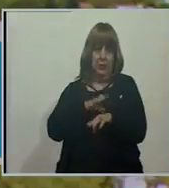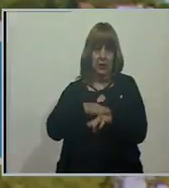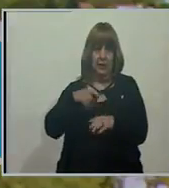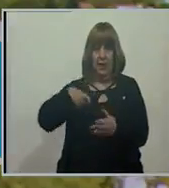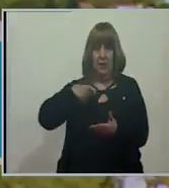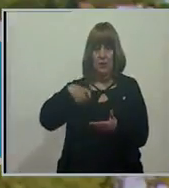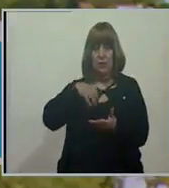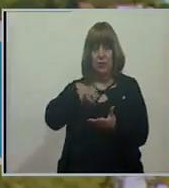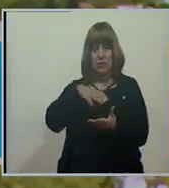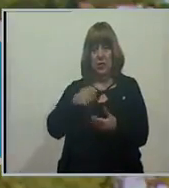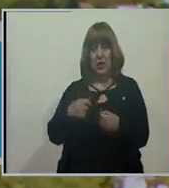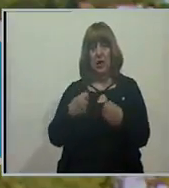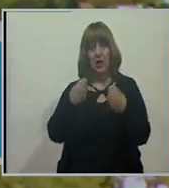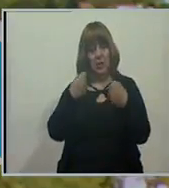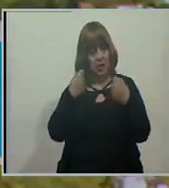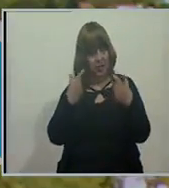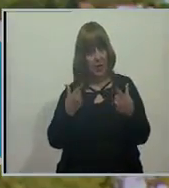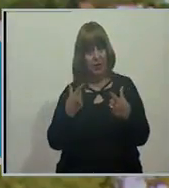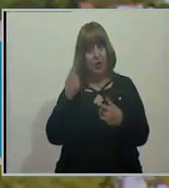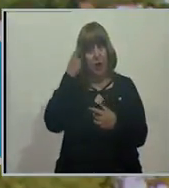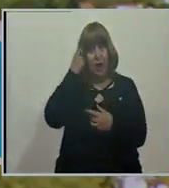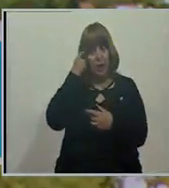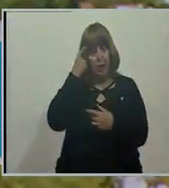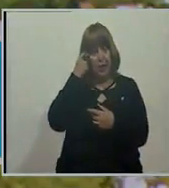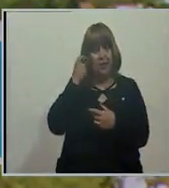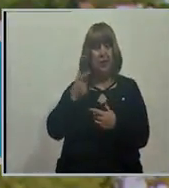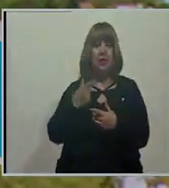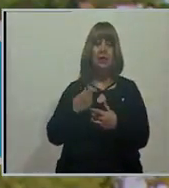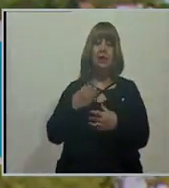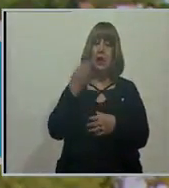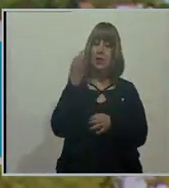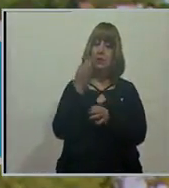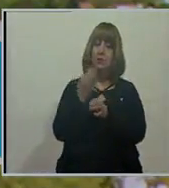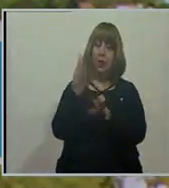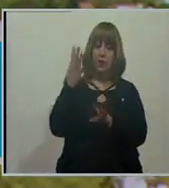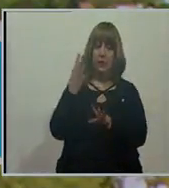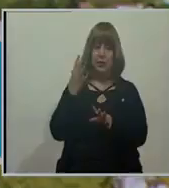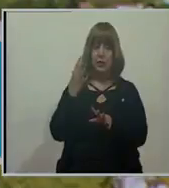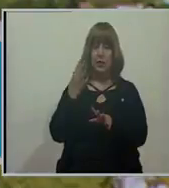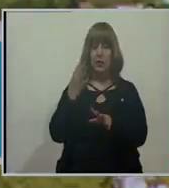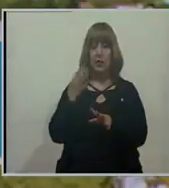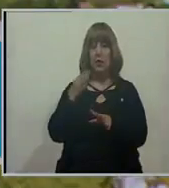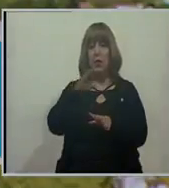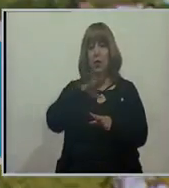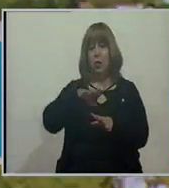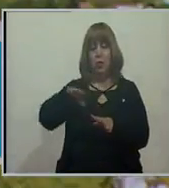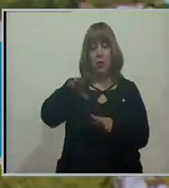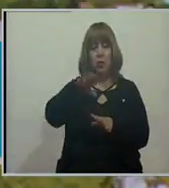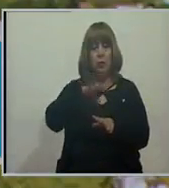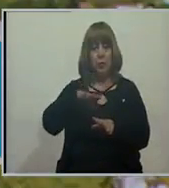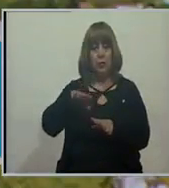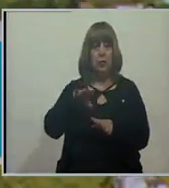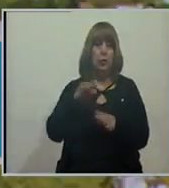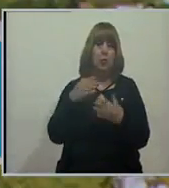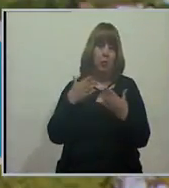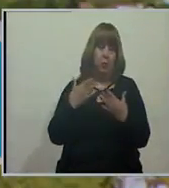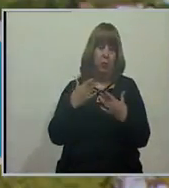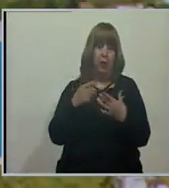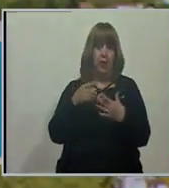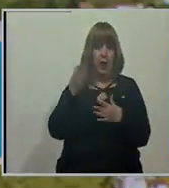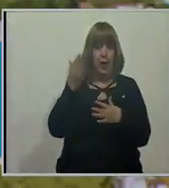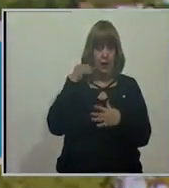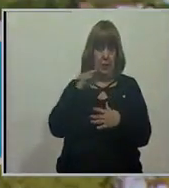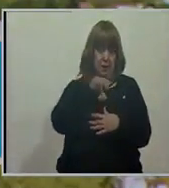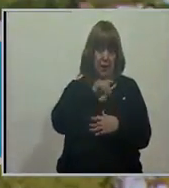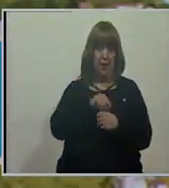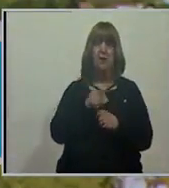de poder entregar todo eso que uno tuvo la suerte de aprender y especializarse a un espacio que probablemente y muy posiblemente no lo ha tenido. ¿De qué nos